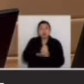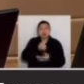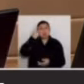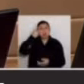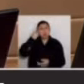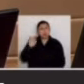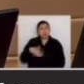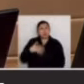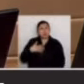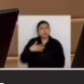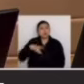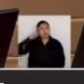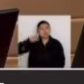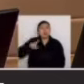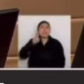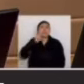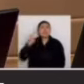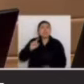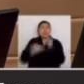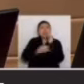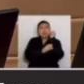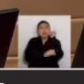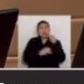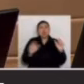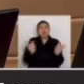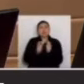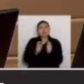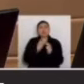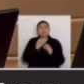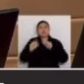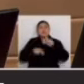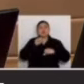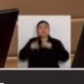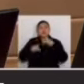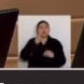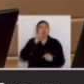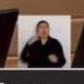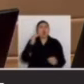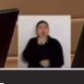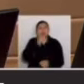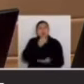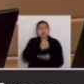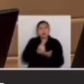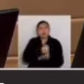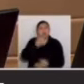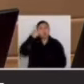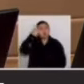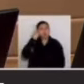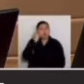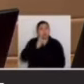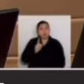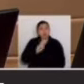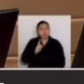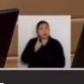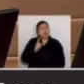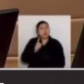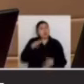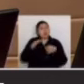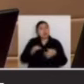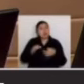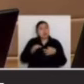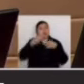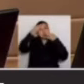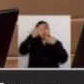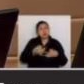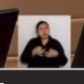saber quién es ese abogado del Consejo de Defensa del Estado que estaba apurando este trámite. Porque a lo menos me parece que es irregular que estas resoluciones de